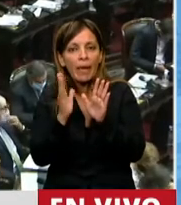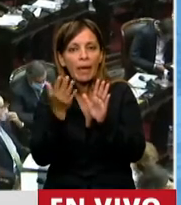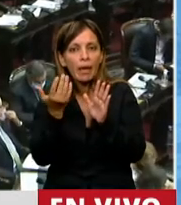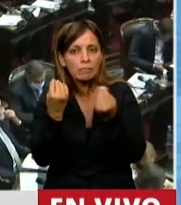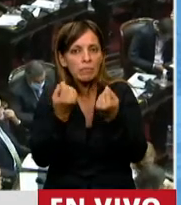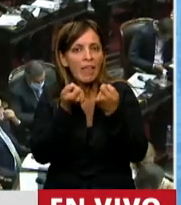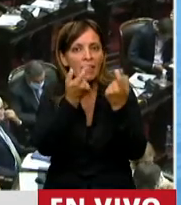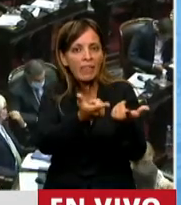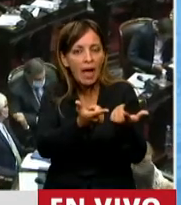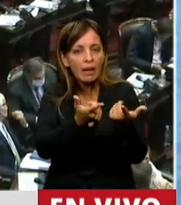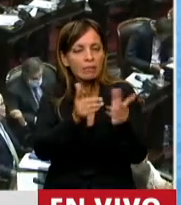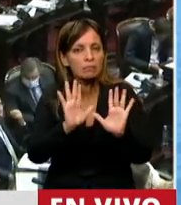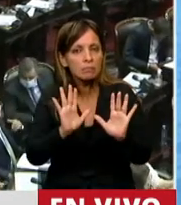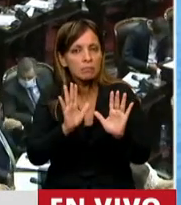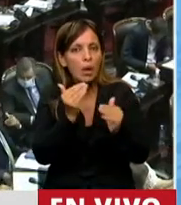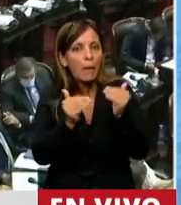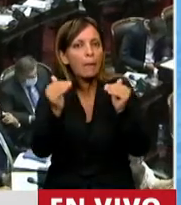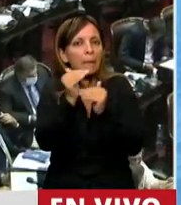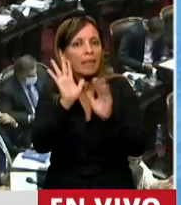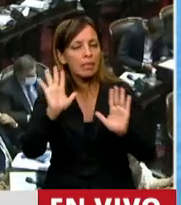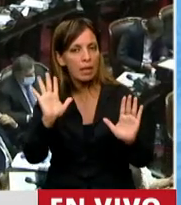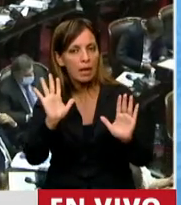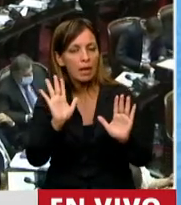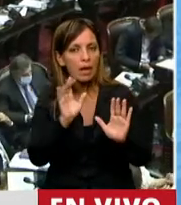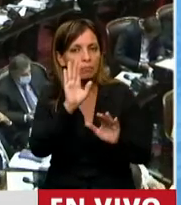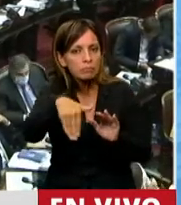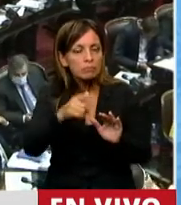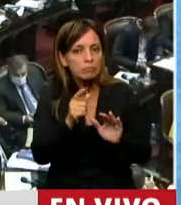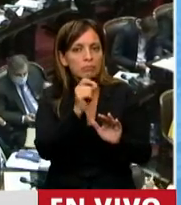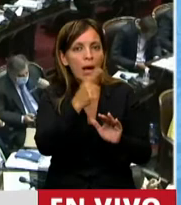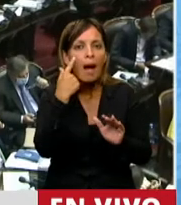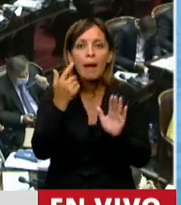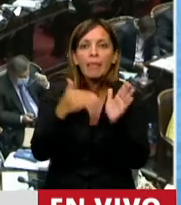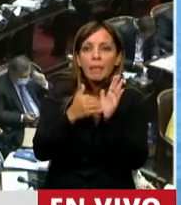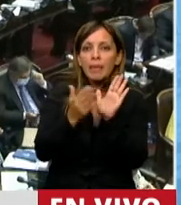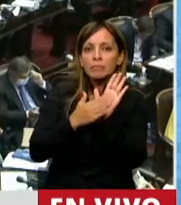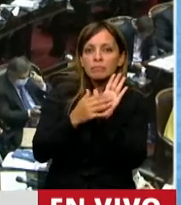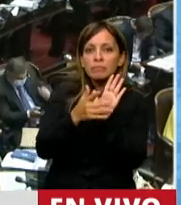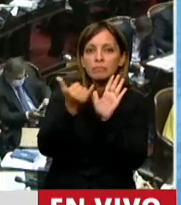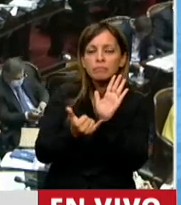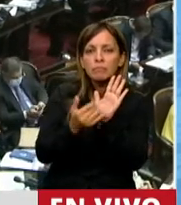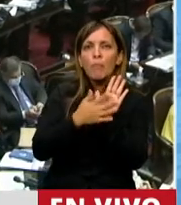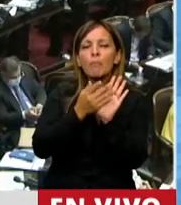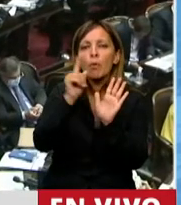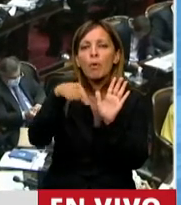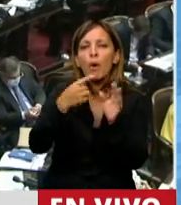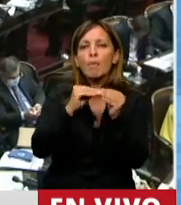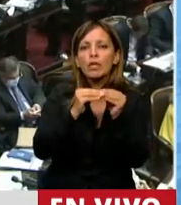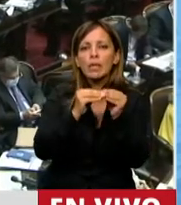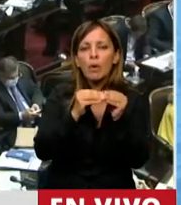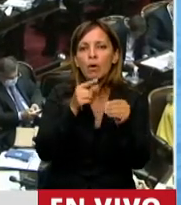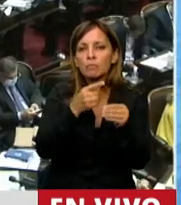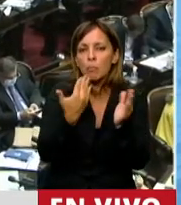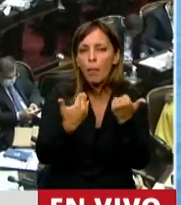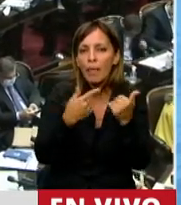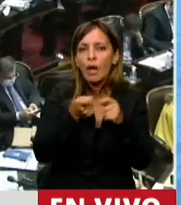ofreciendo teóricamente la ventaja de relevar, de demostrar los hechos y el nexo de causalidad, que sí deberían hacerlo